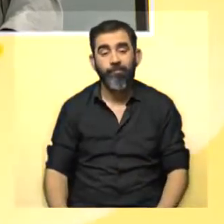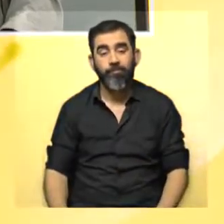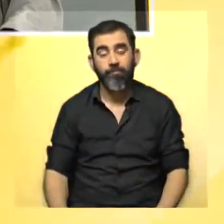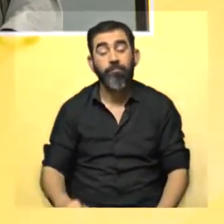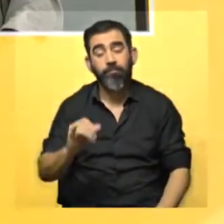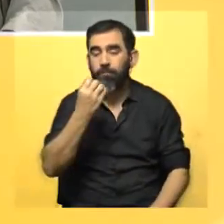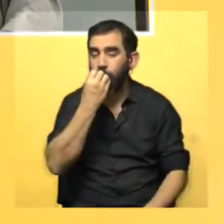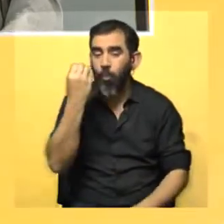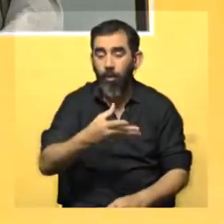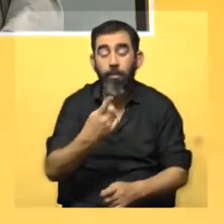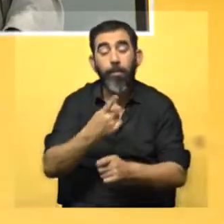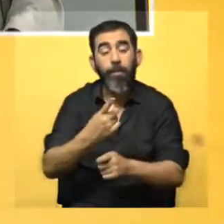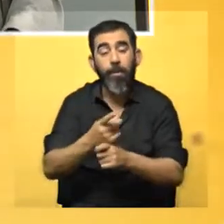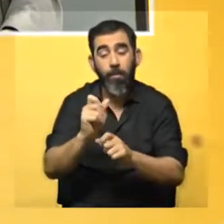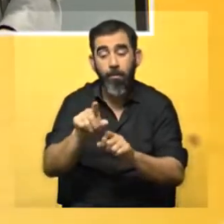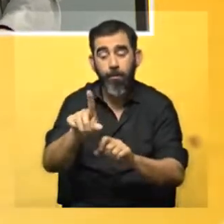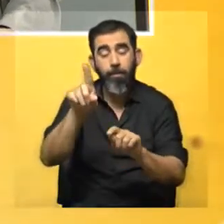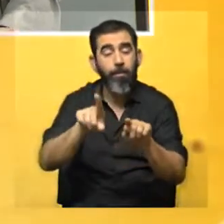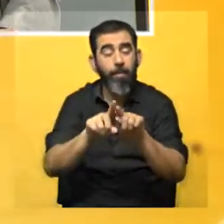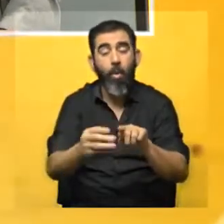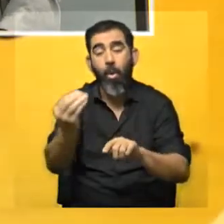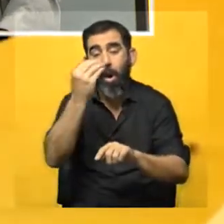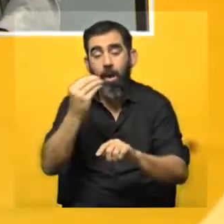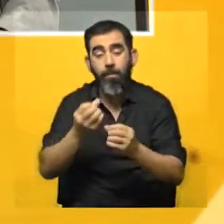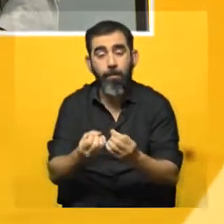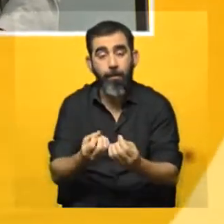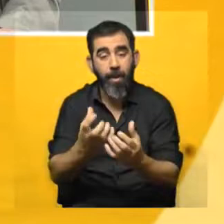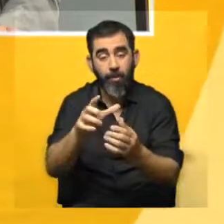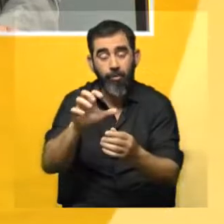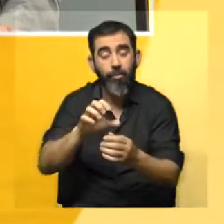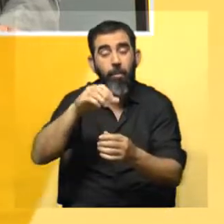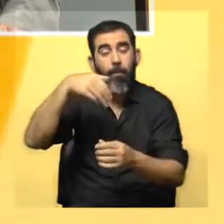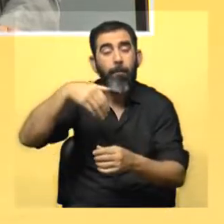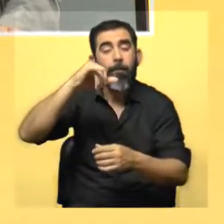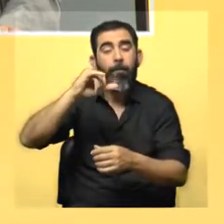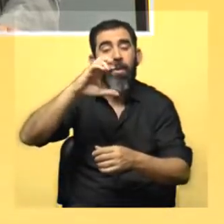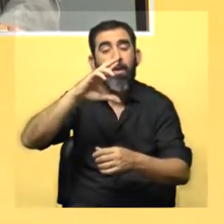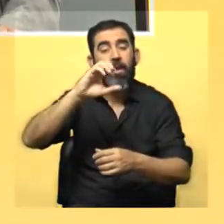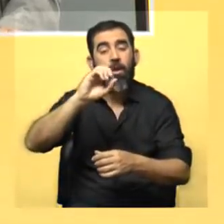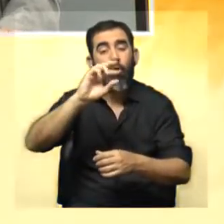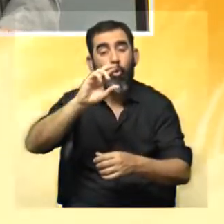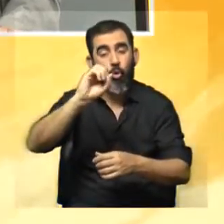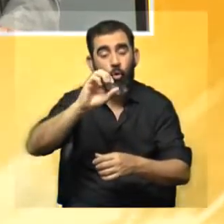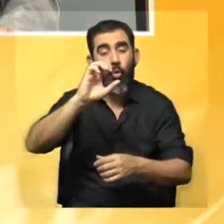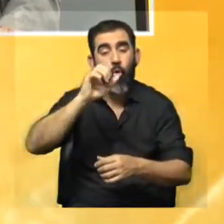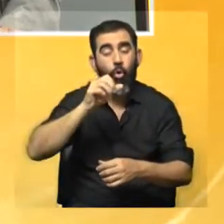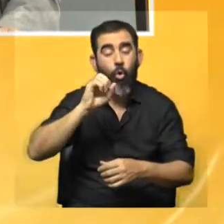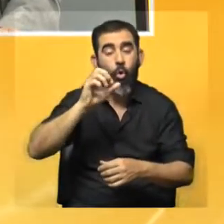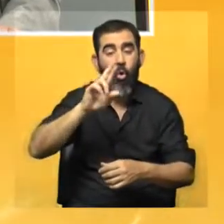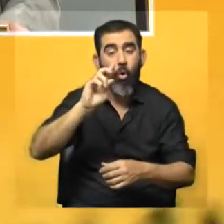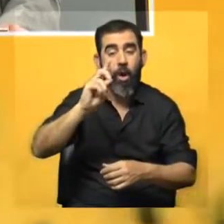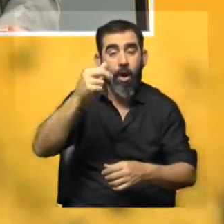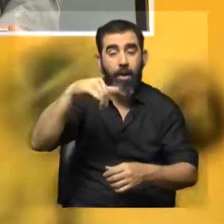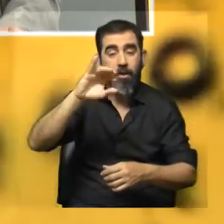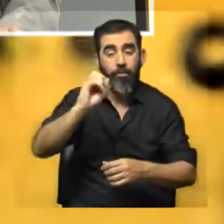buenos. En primer lugar, en el propio alimento, ¿no? En el propio alimento fermentado, estos microorganismos lo que hacen es alimentarse ellos mismos y